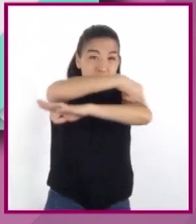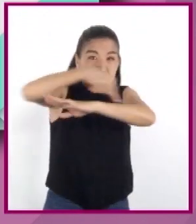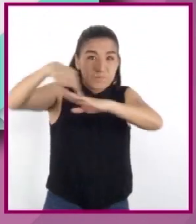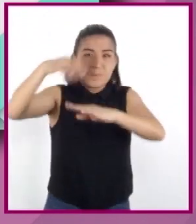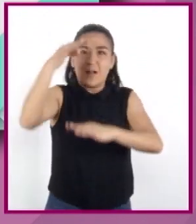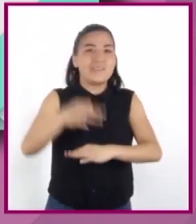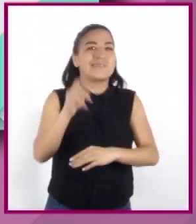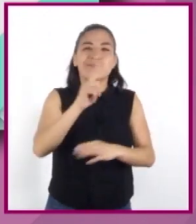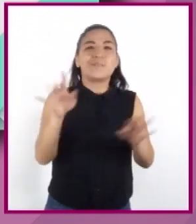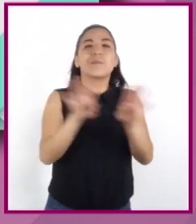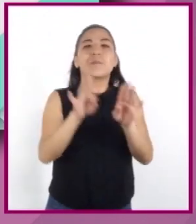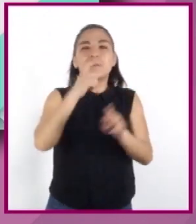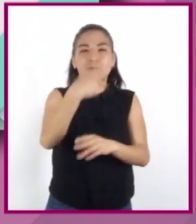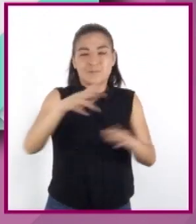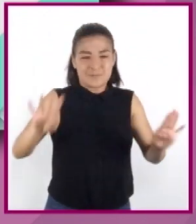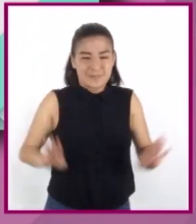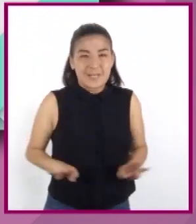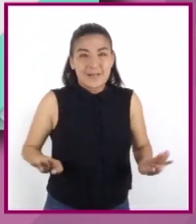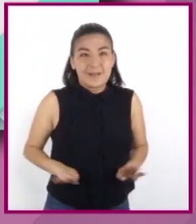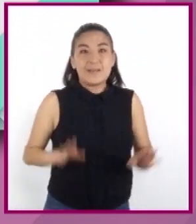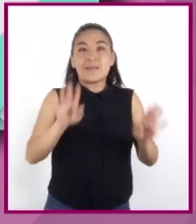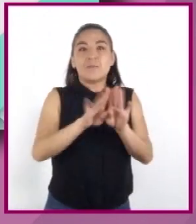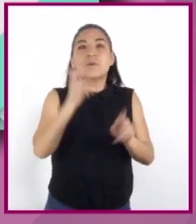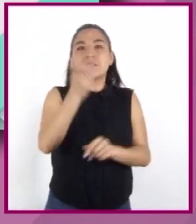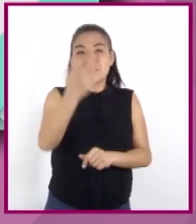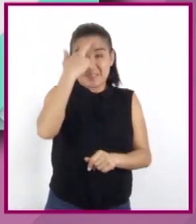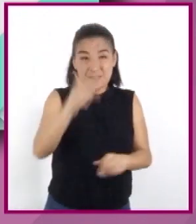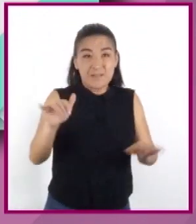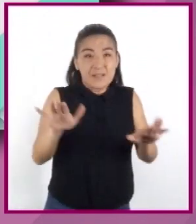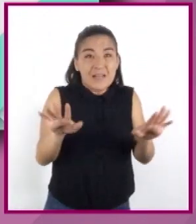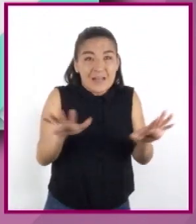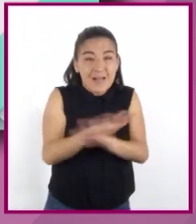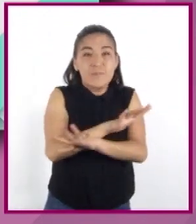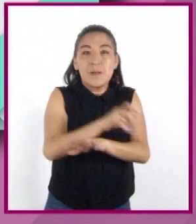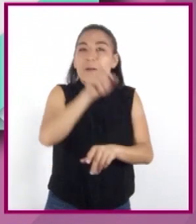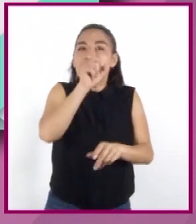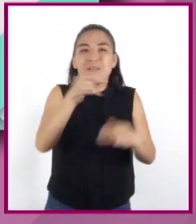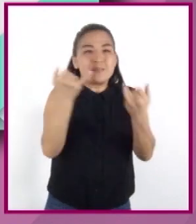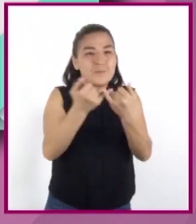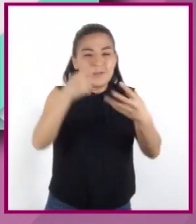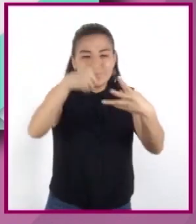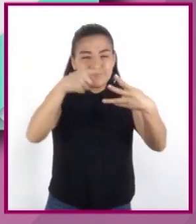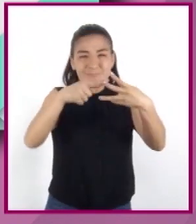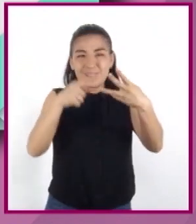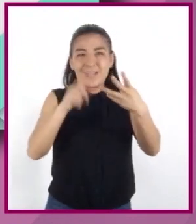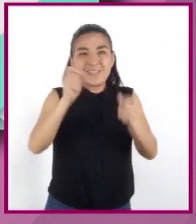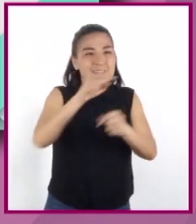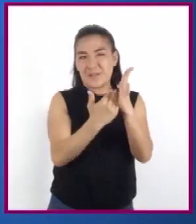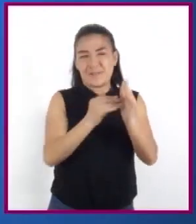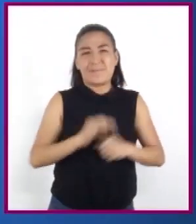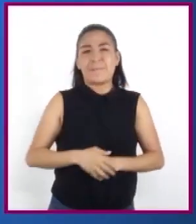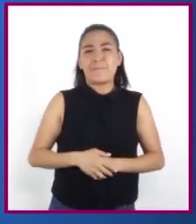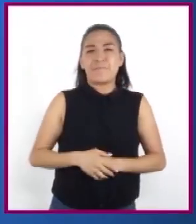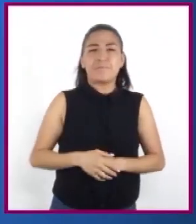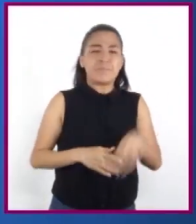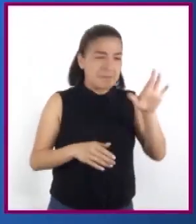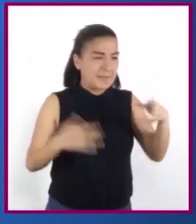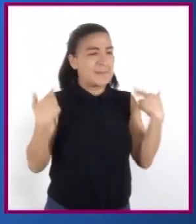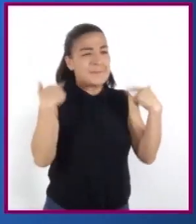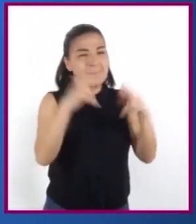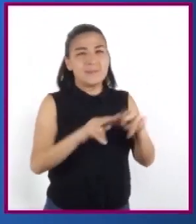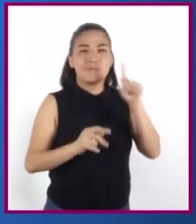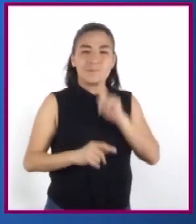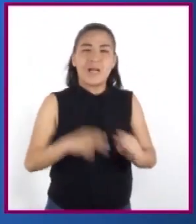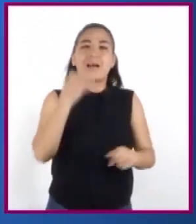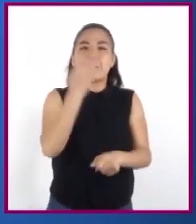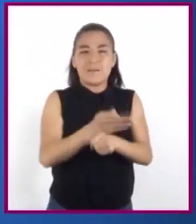que cumpla con esta característica, su razón de cambio tendría que ser la misma a lo largo de toda la gráfica. Con esto damos